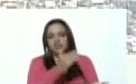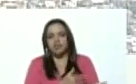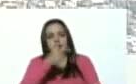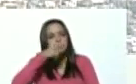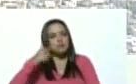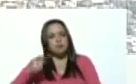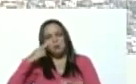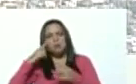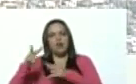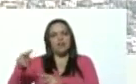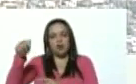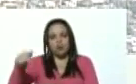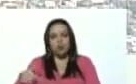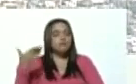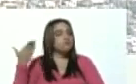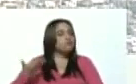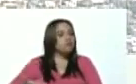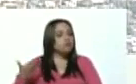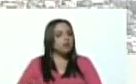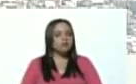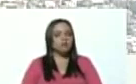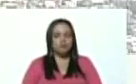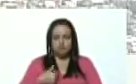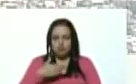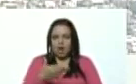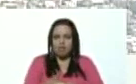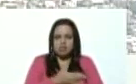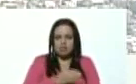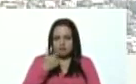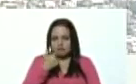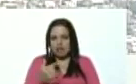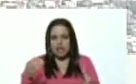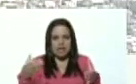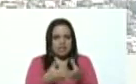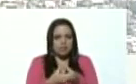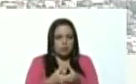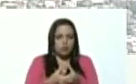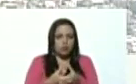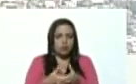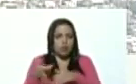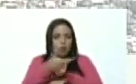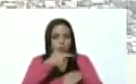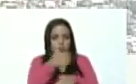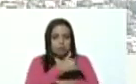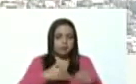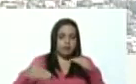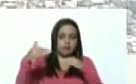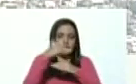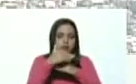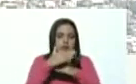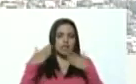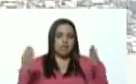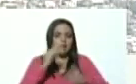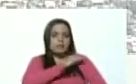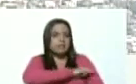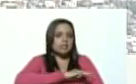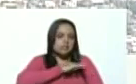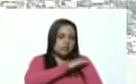vamos a verlo hoy. Es muy importante porque yo le decía al equipo del Estado Mayor de la gran misión Barrio Nuevo, Barrio